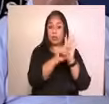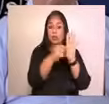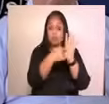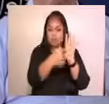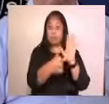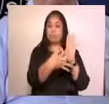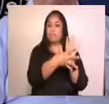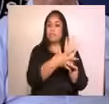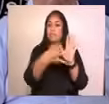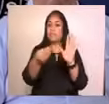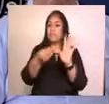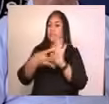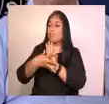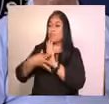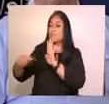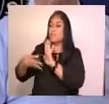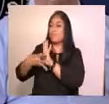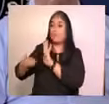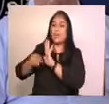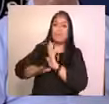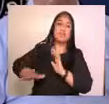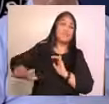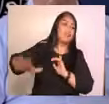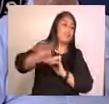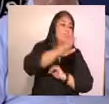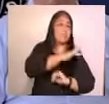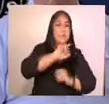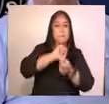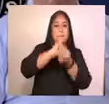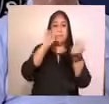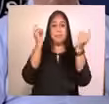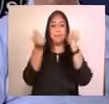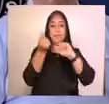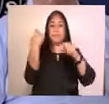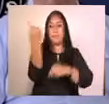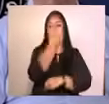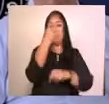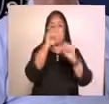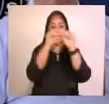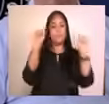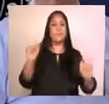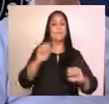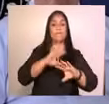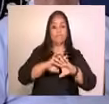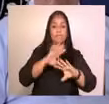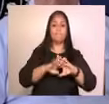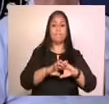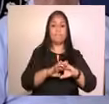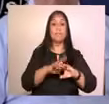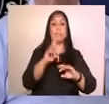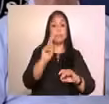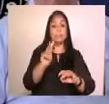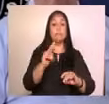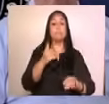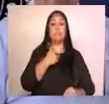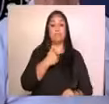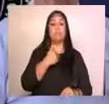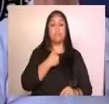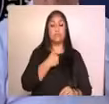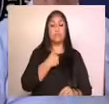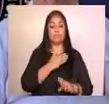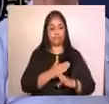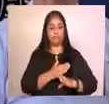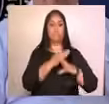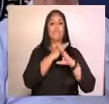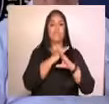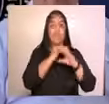seguiremos expandiéndolo hasta transformar todo nuestro sistema penitenciario y lograr que las garantías